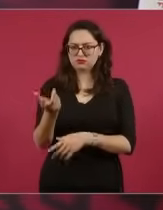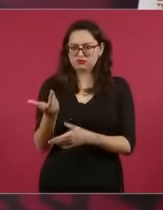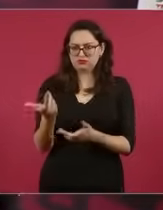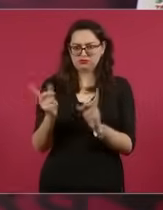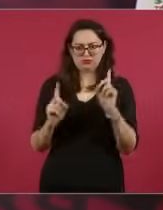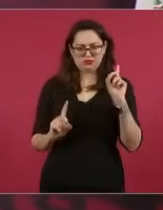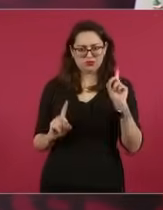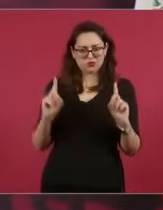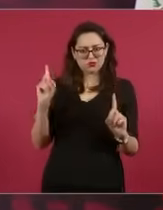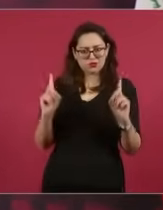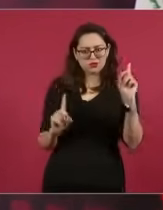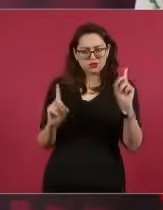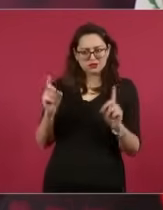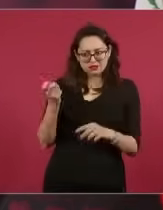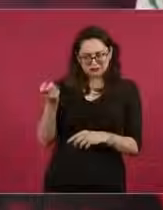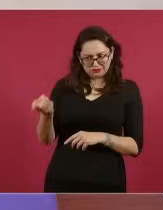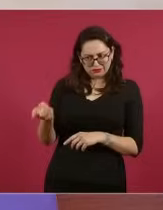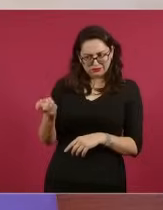de